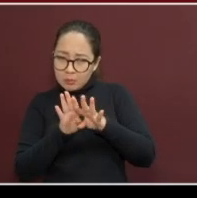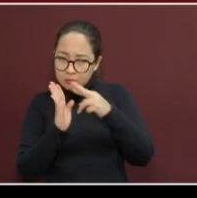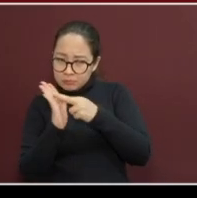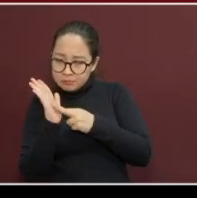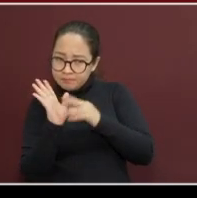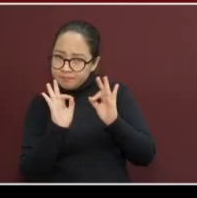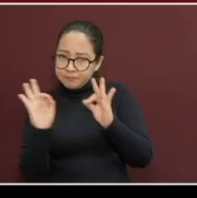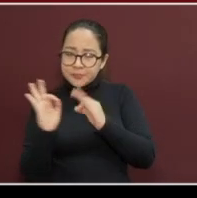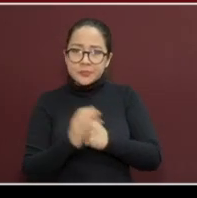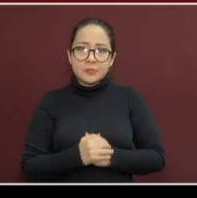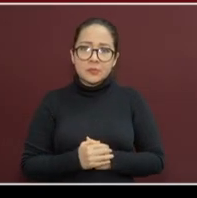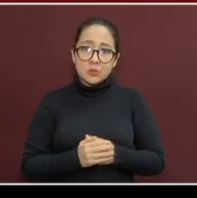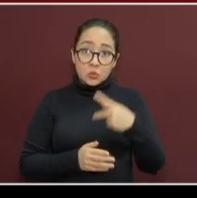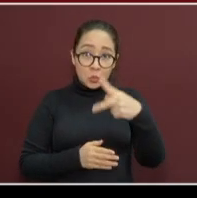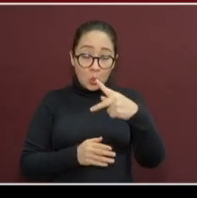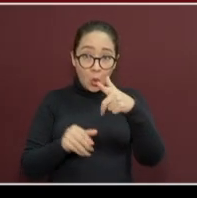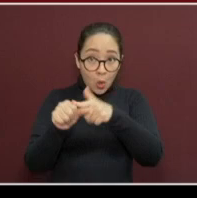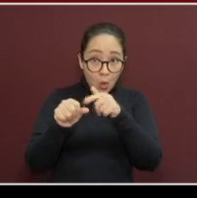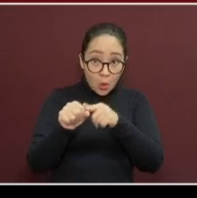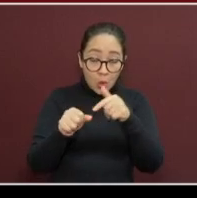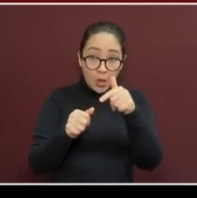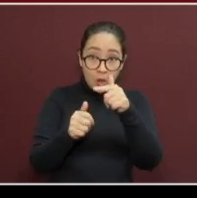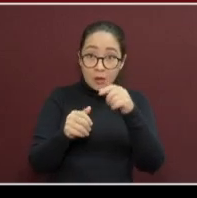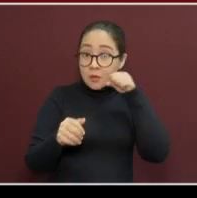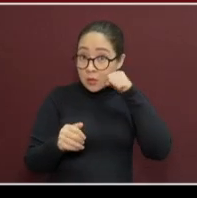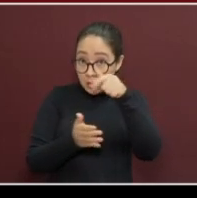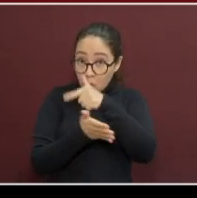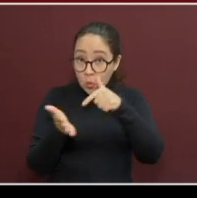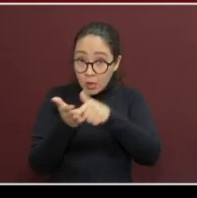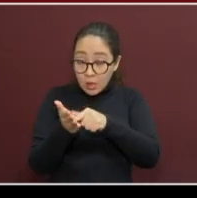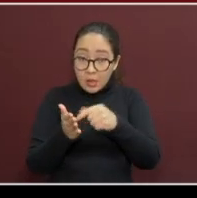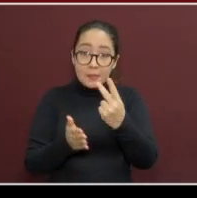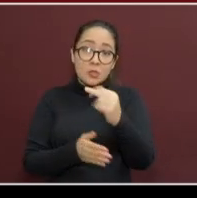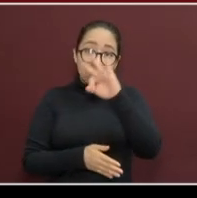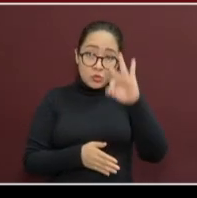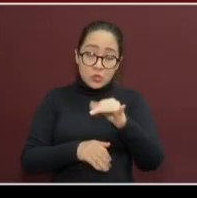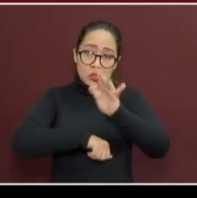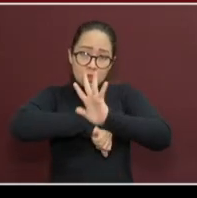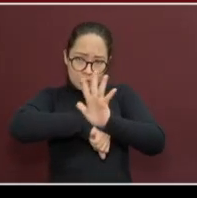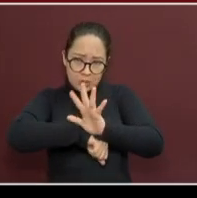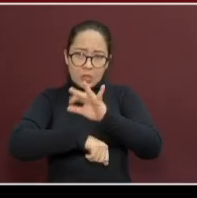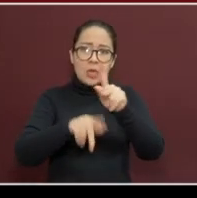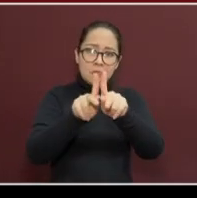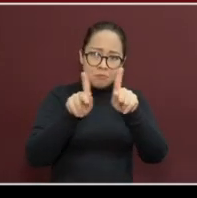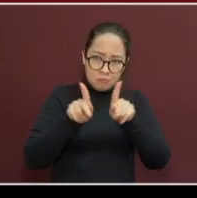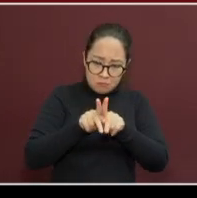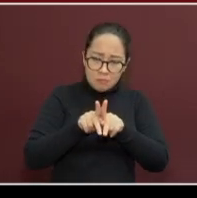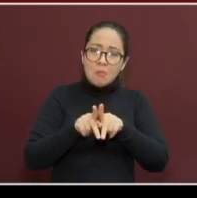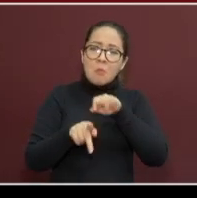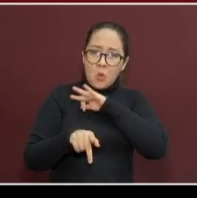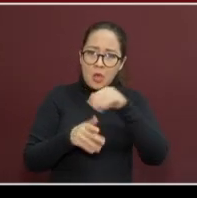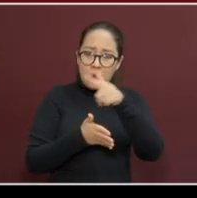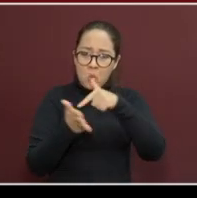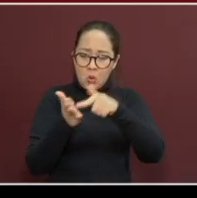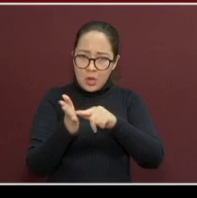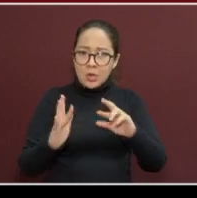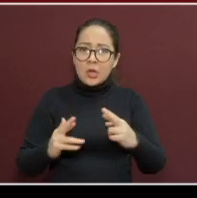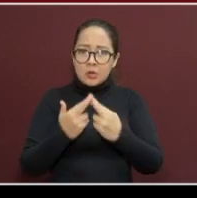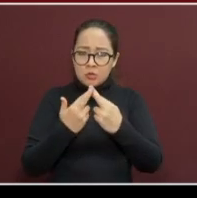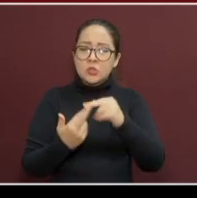naranja ya pueden abrir al 25% los cines centros comerciales y centros religiosos al